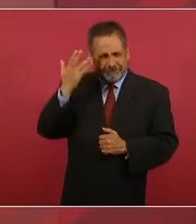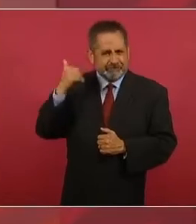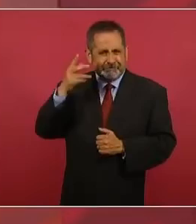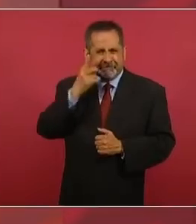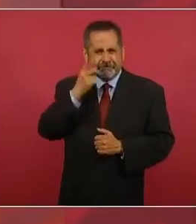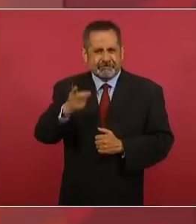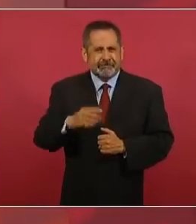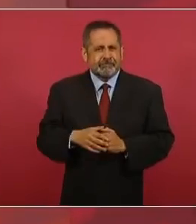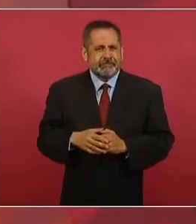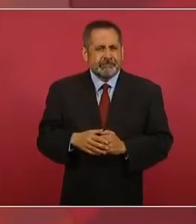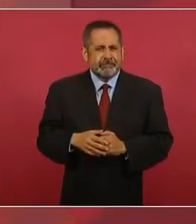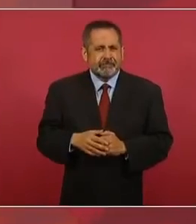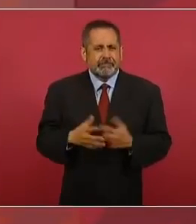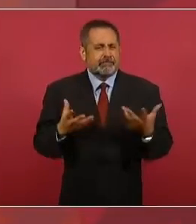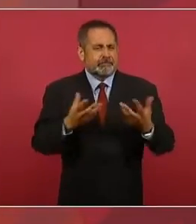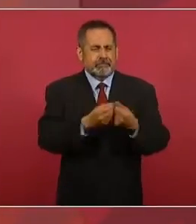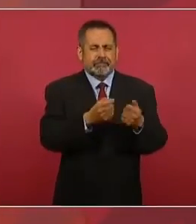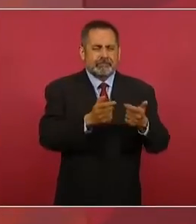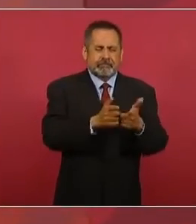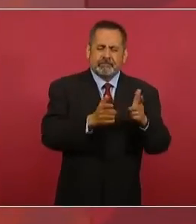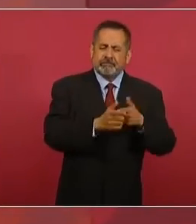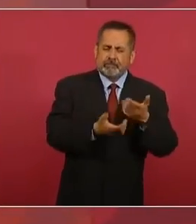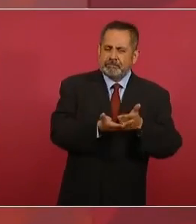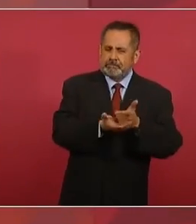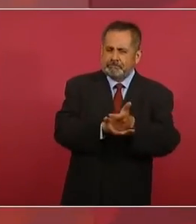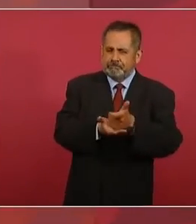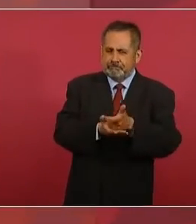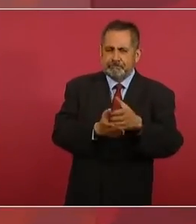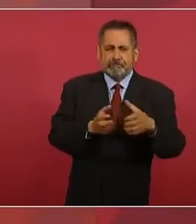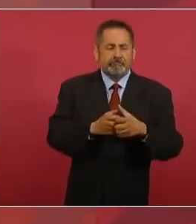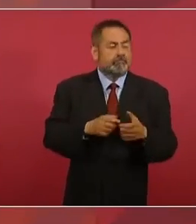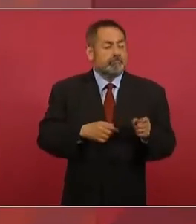y sus patrocinadores,